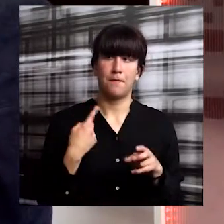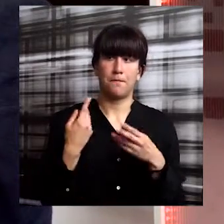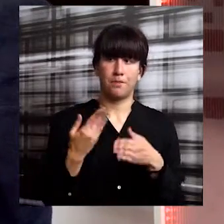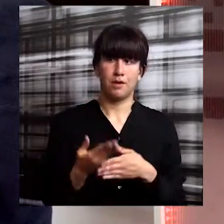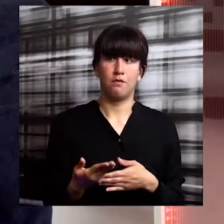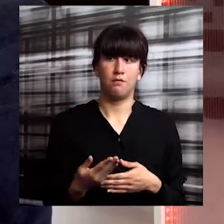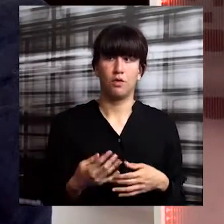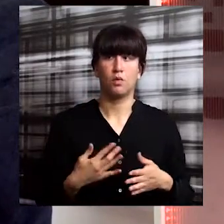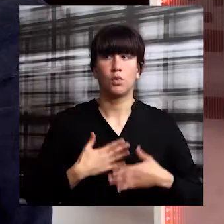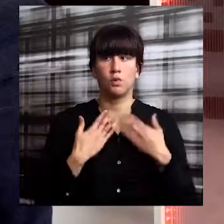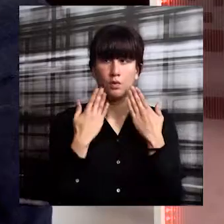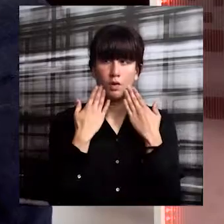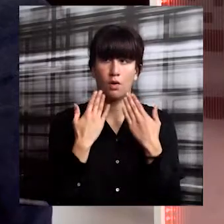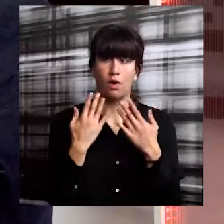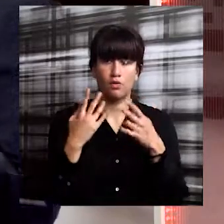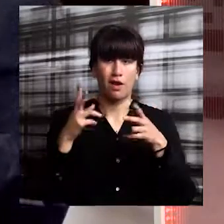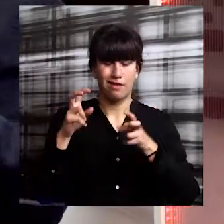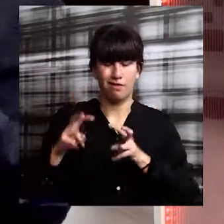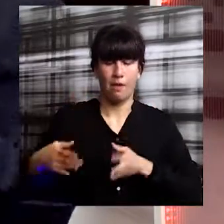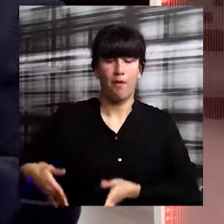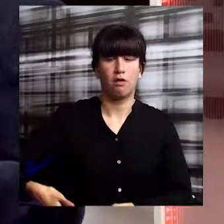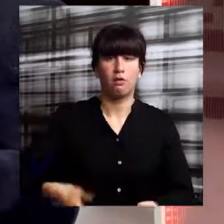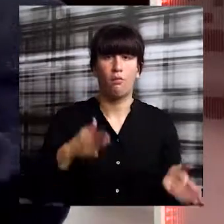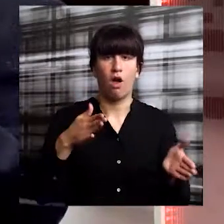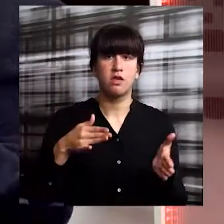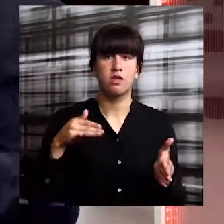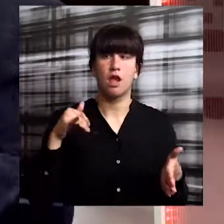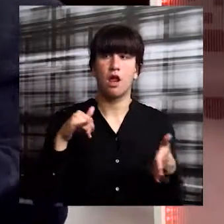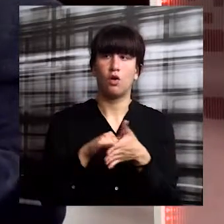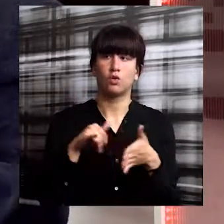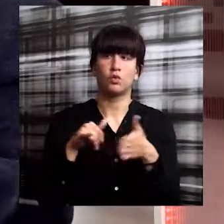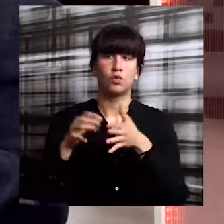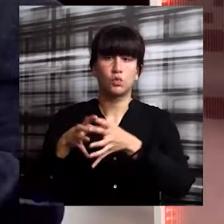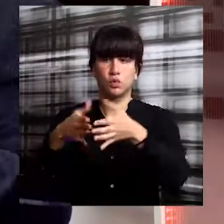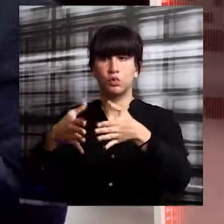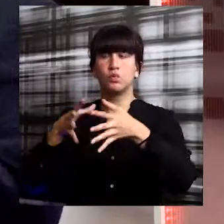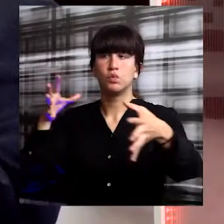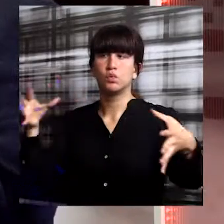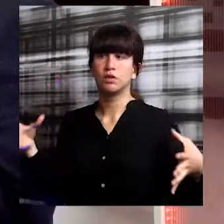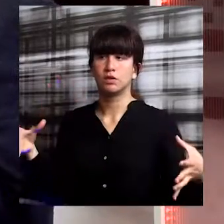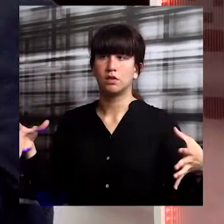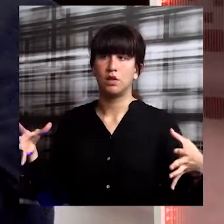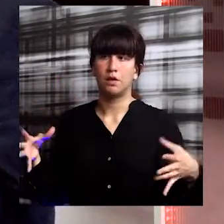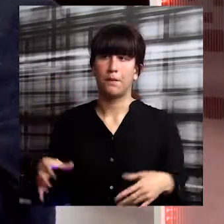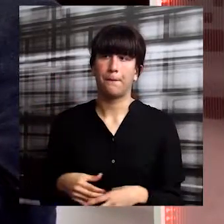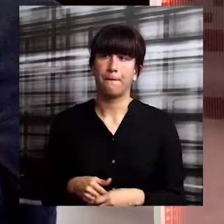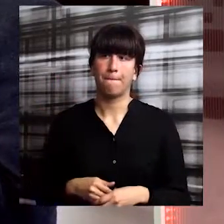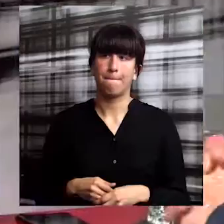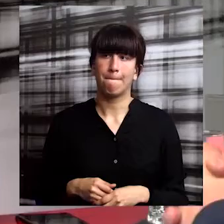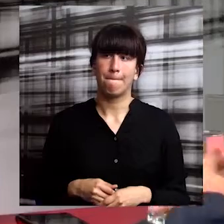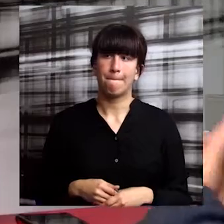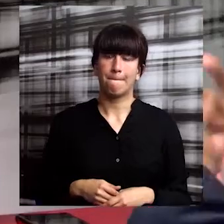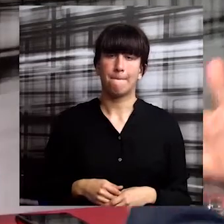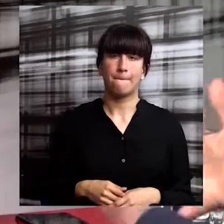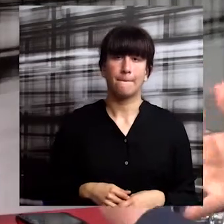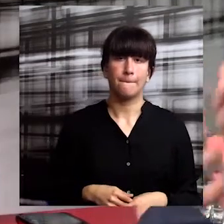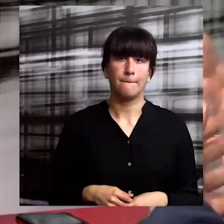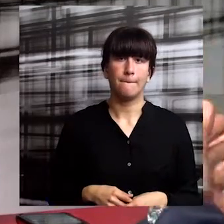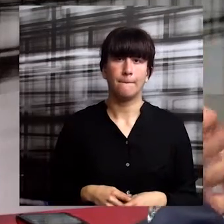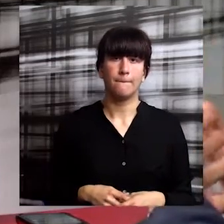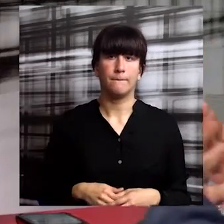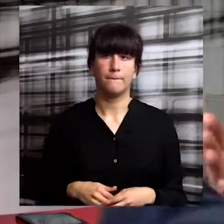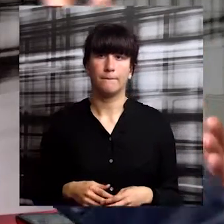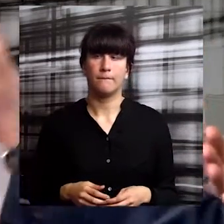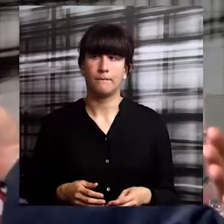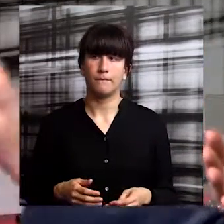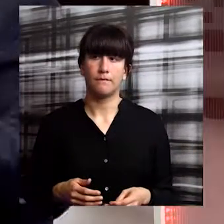último, del muelle de los cruceros, colocando frías cifras, números y realidades sobre la mesa, que es lo que a veces importa para el análisis real y para